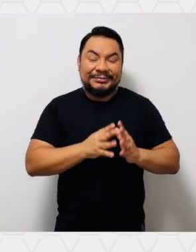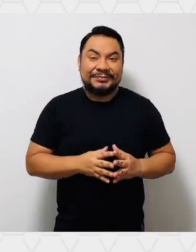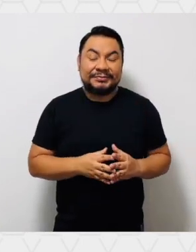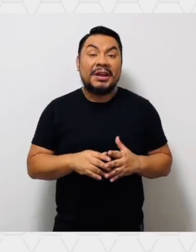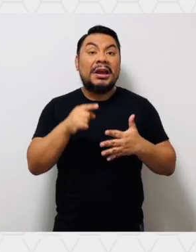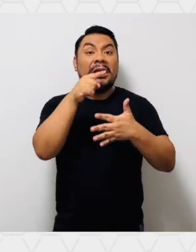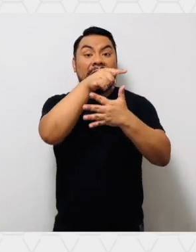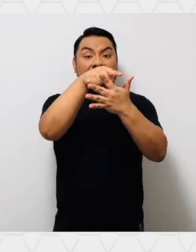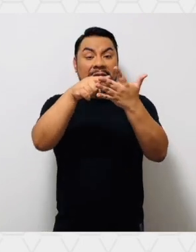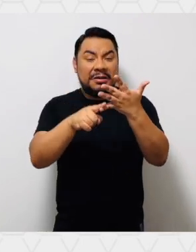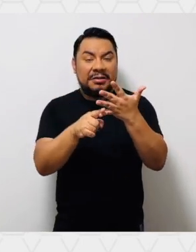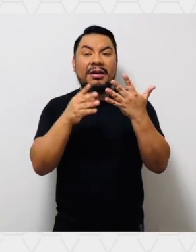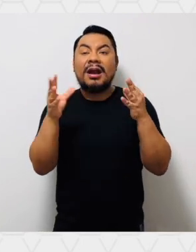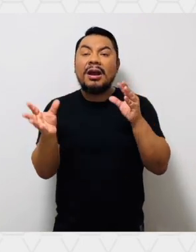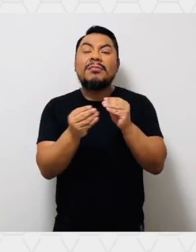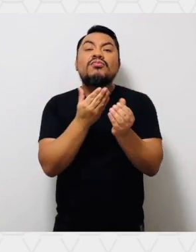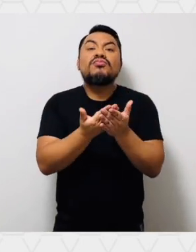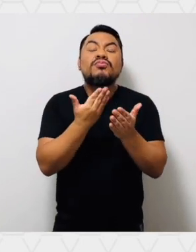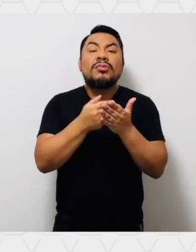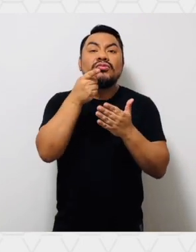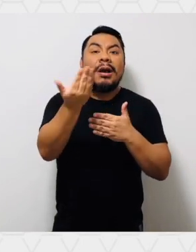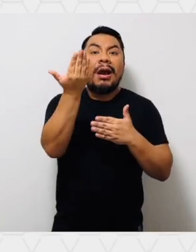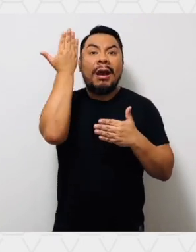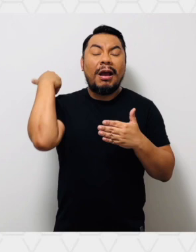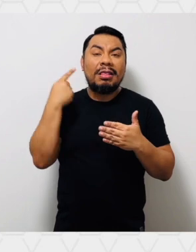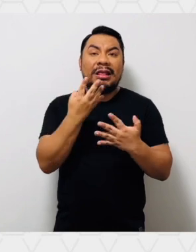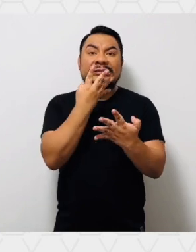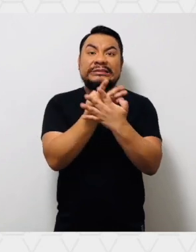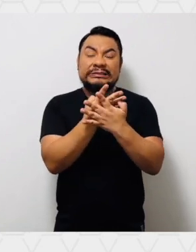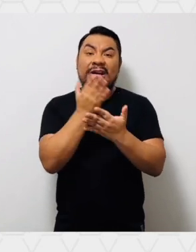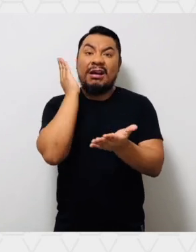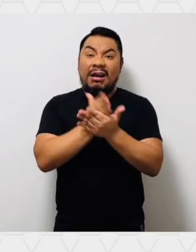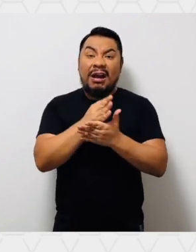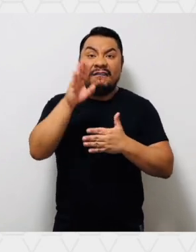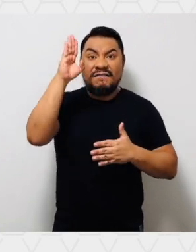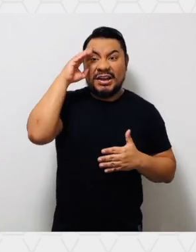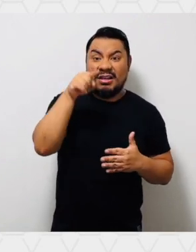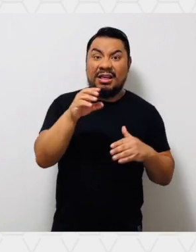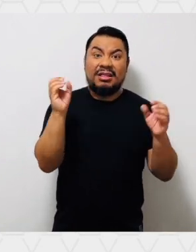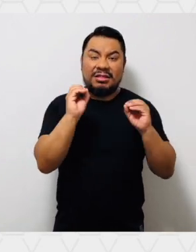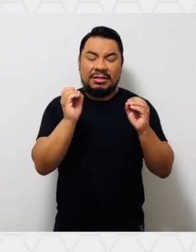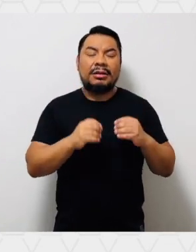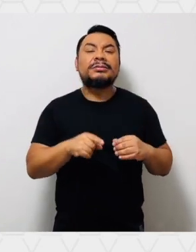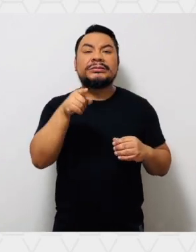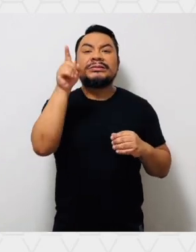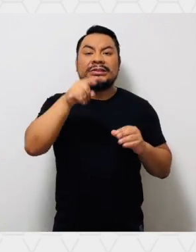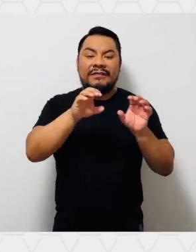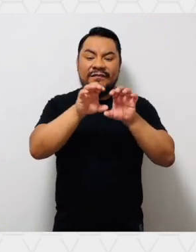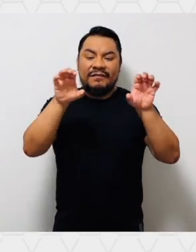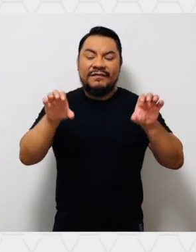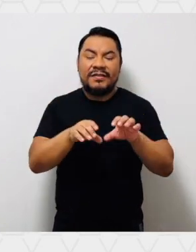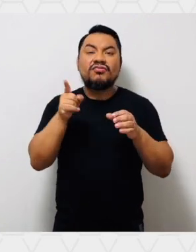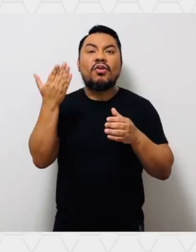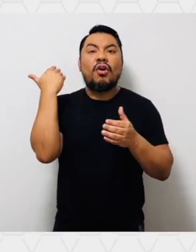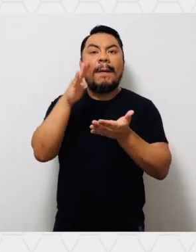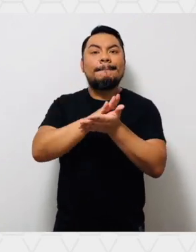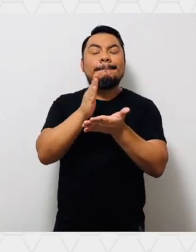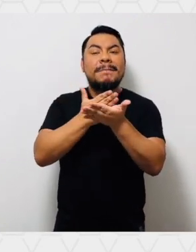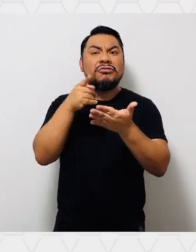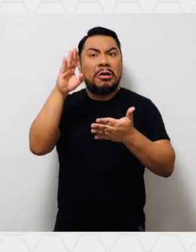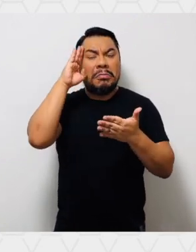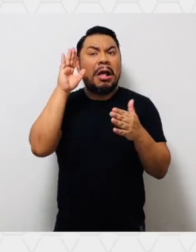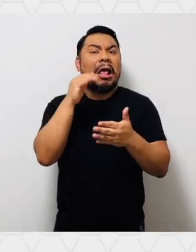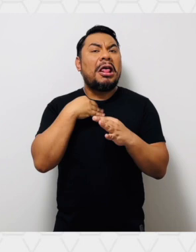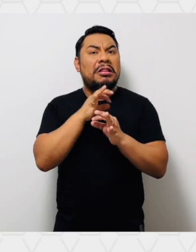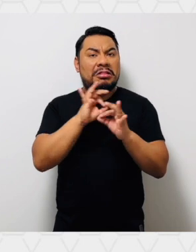acredite. En caso el sistema no logre verificar tus antecedentes penales, judiciales o policiales, deberás tramitar tu certificado de antecedentes o